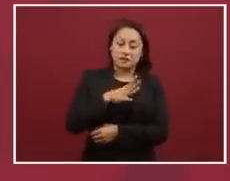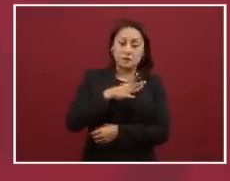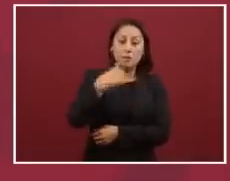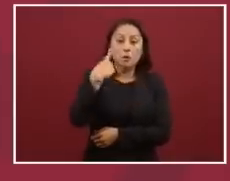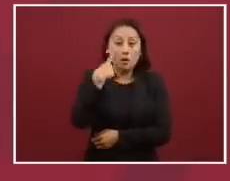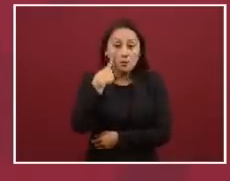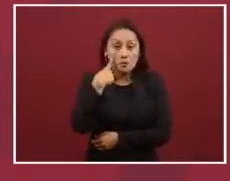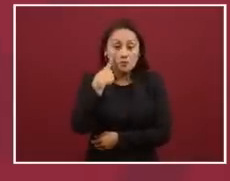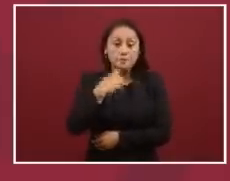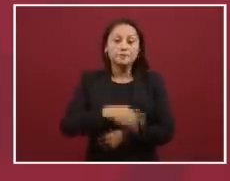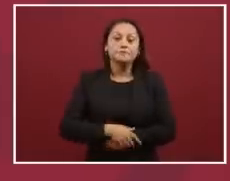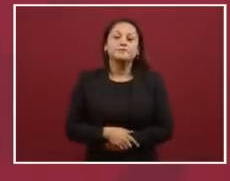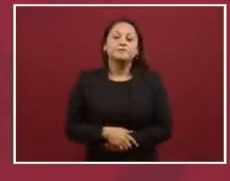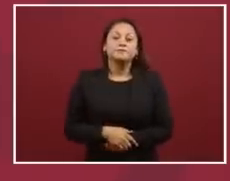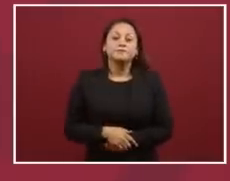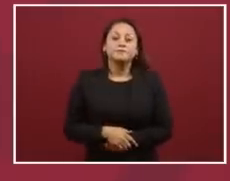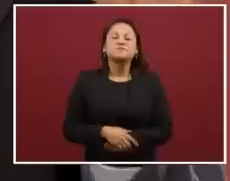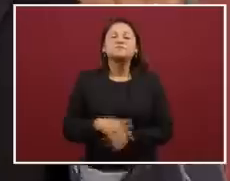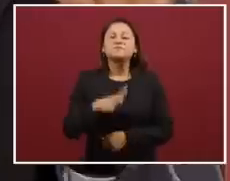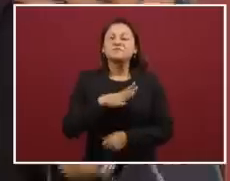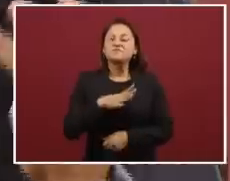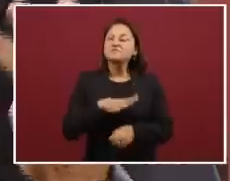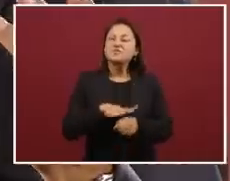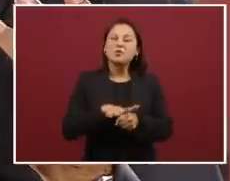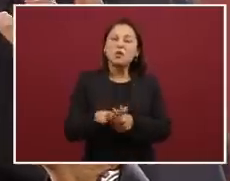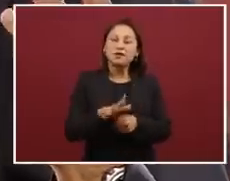Primero, el apoyo del pueblo de México.